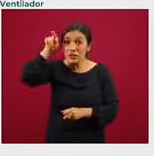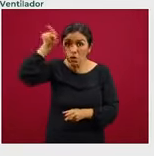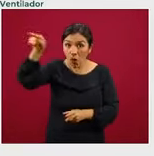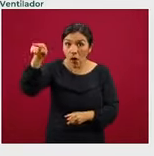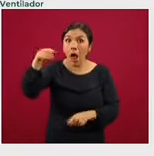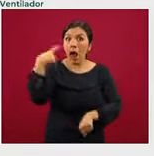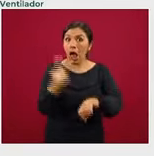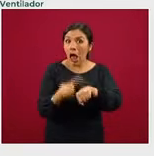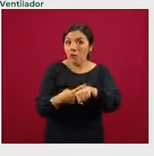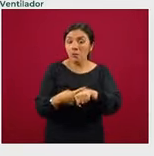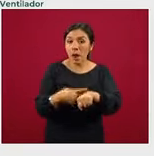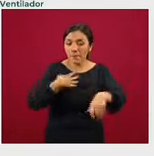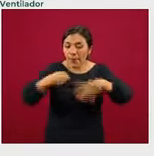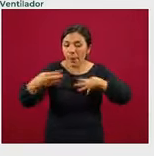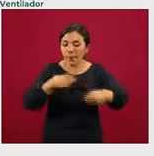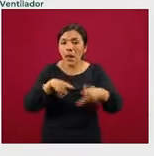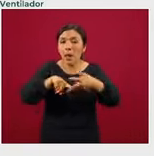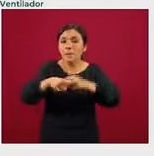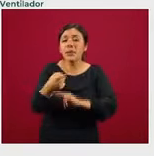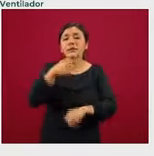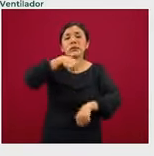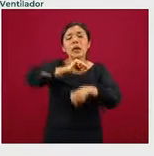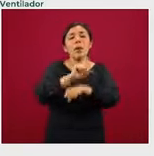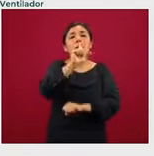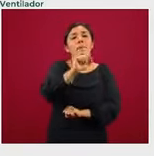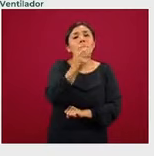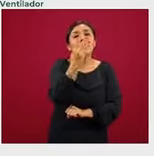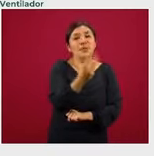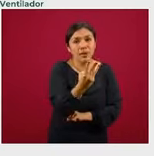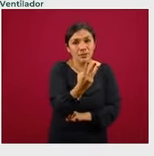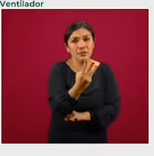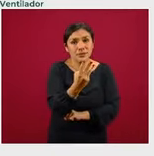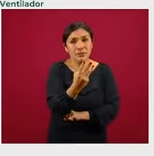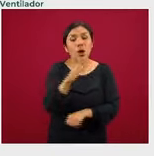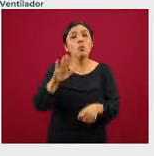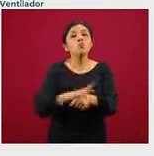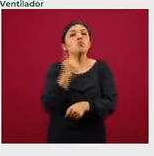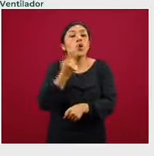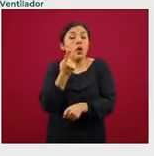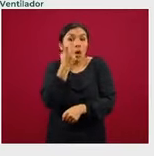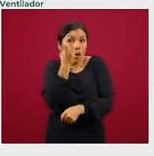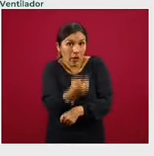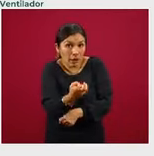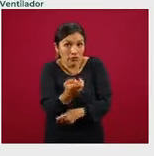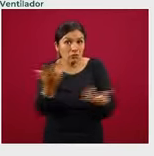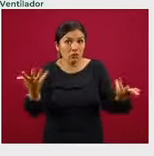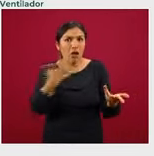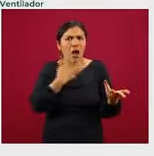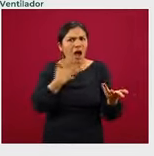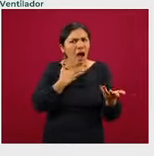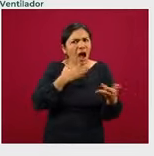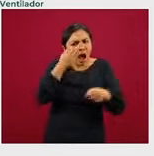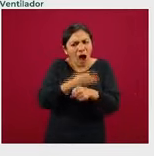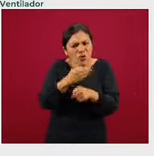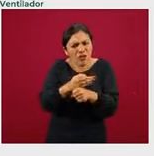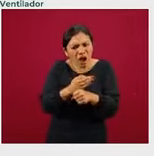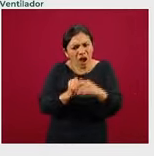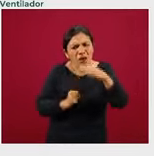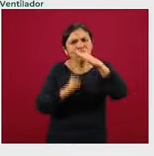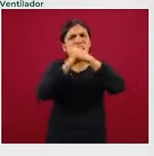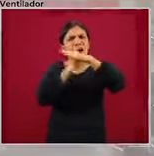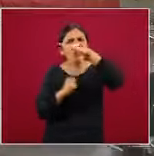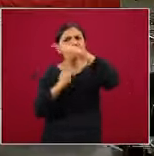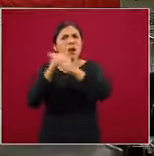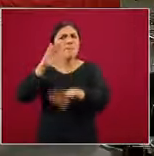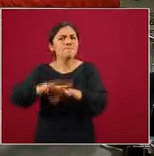se presentó estable desde la semana 23. ¿Por qué? A pesar de eso, está creciendo en estos dos